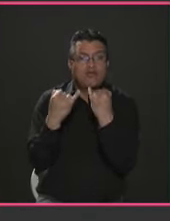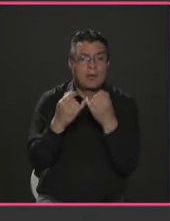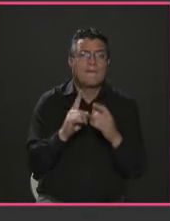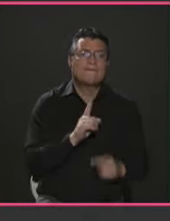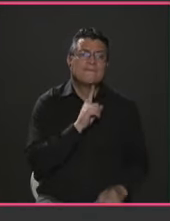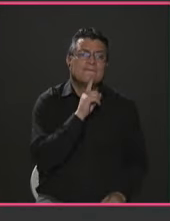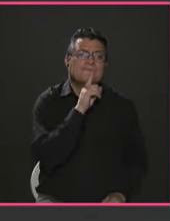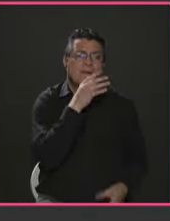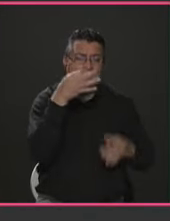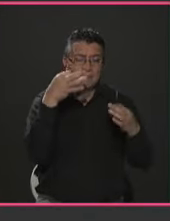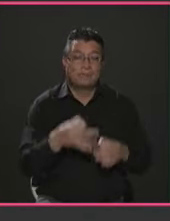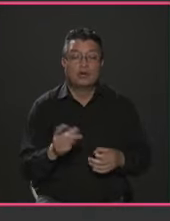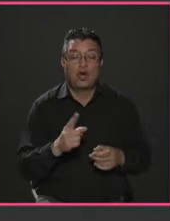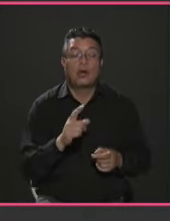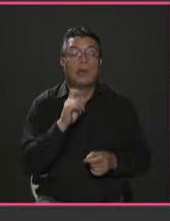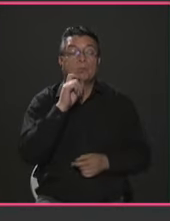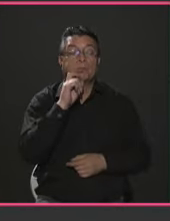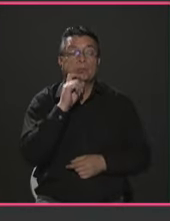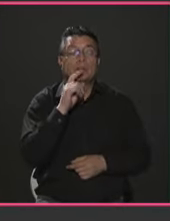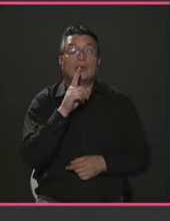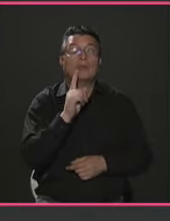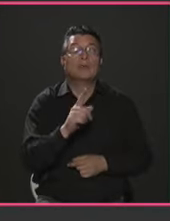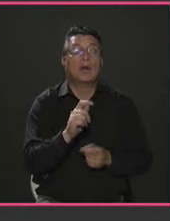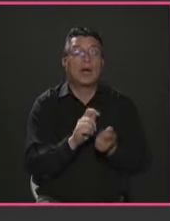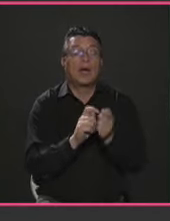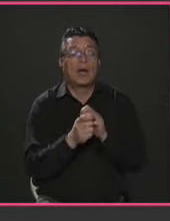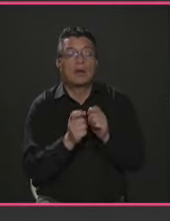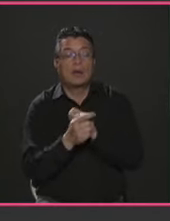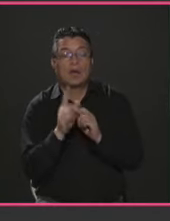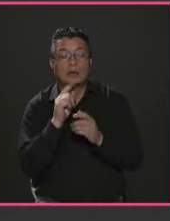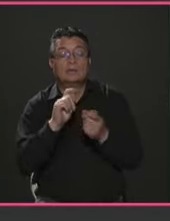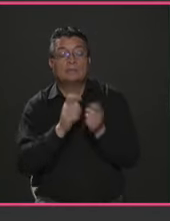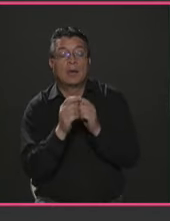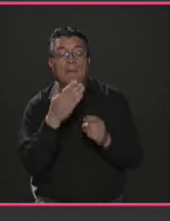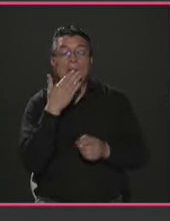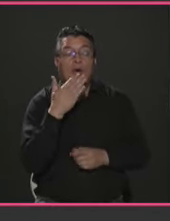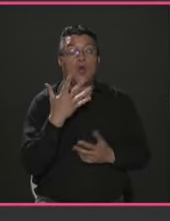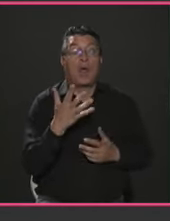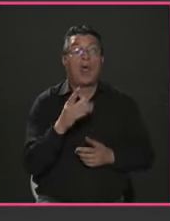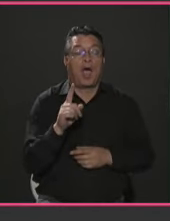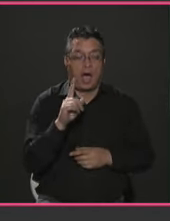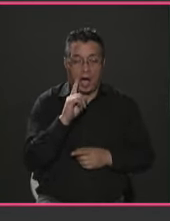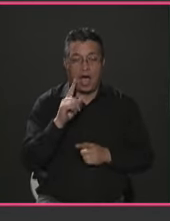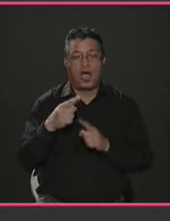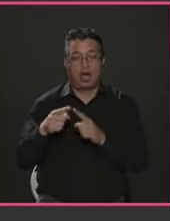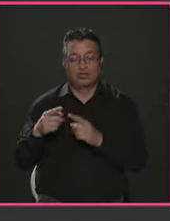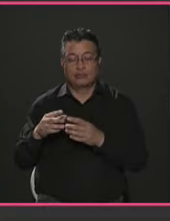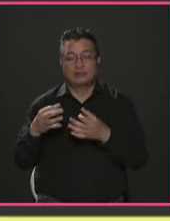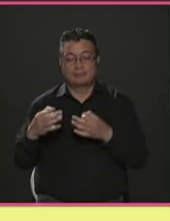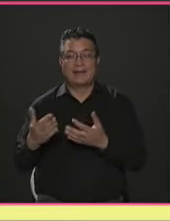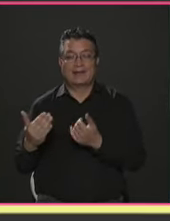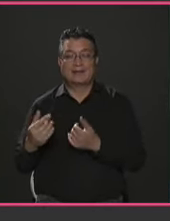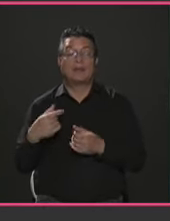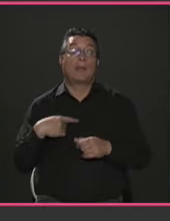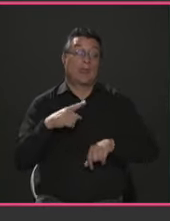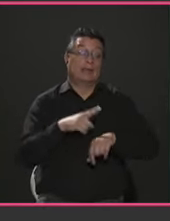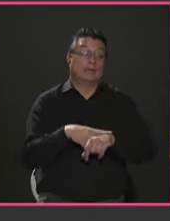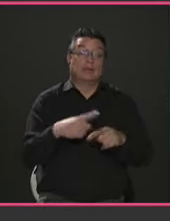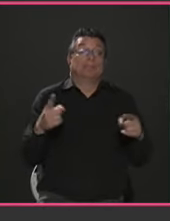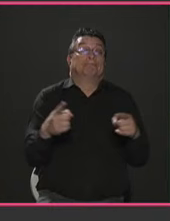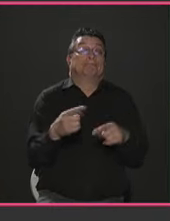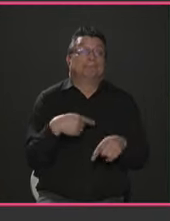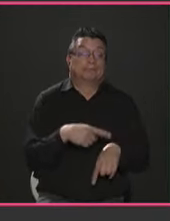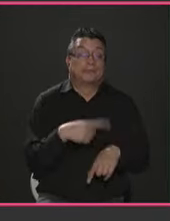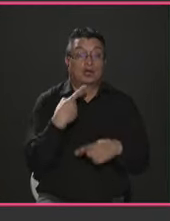quién se preocupa de corregirla cierto Qué es la regla Qué es la justa bueno Ah hay curadores que es necesario y el otro tema que no voy a repetir pero no el tiempo ya se estaba